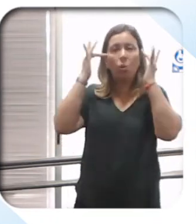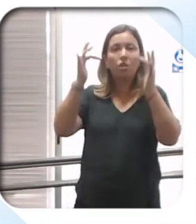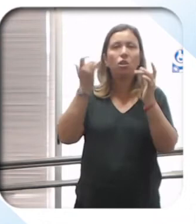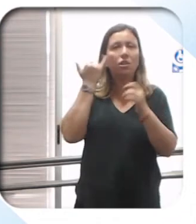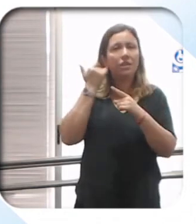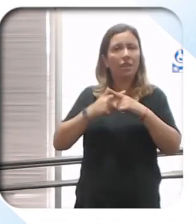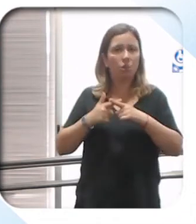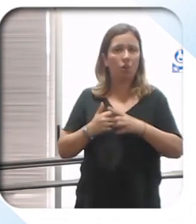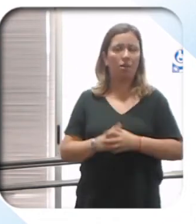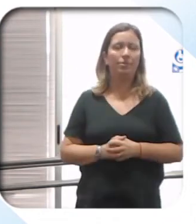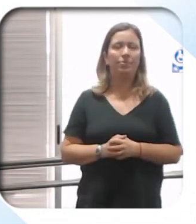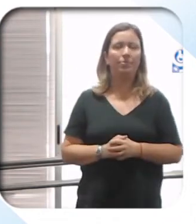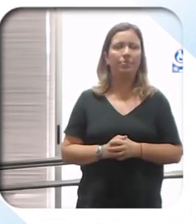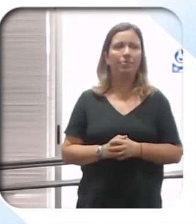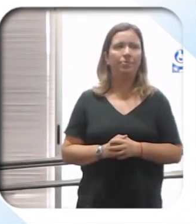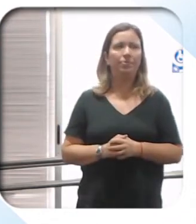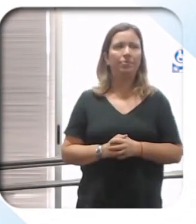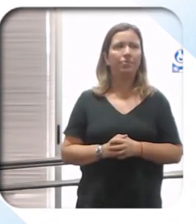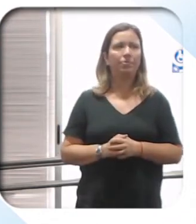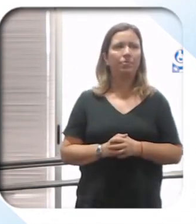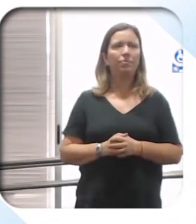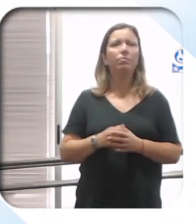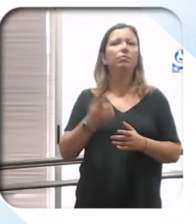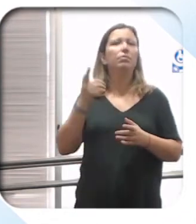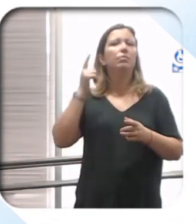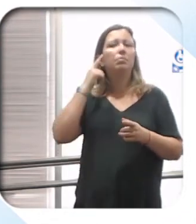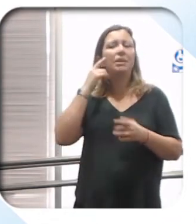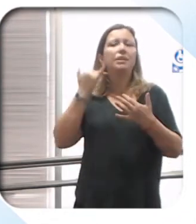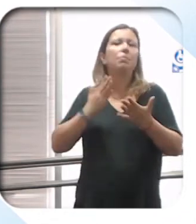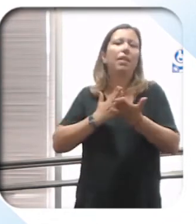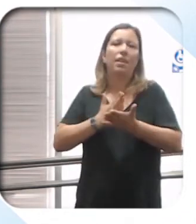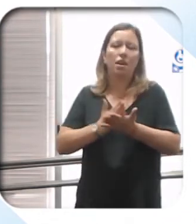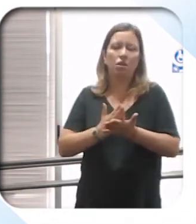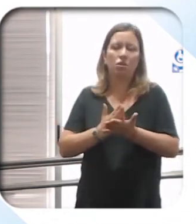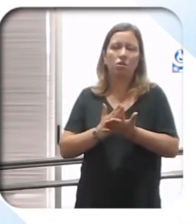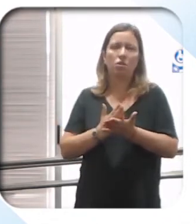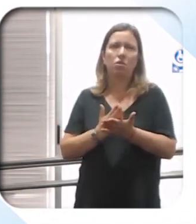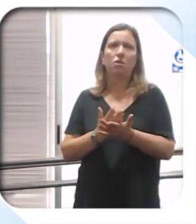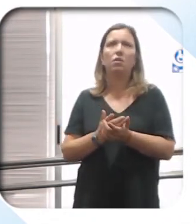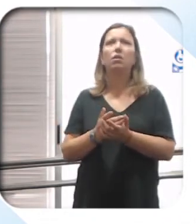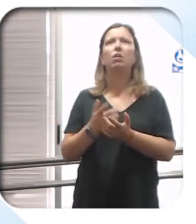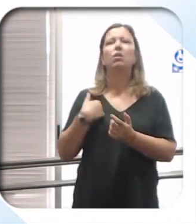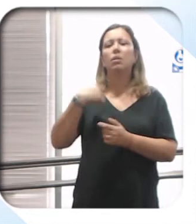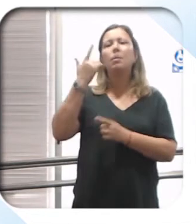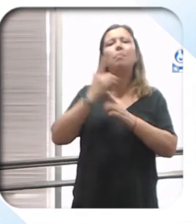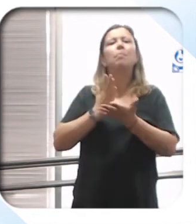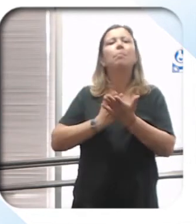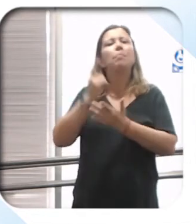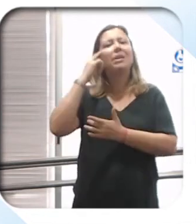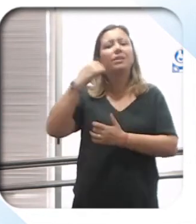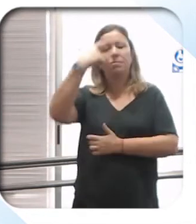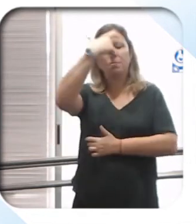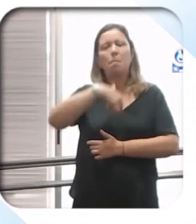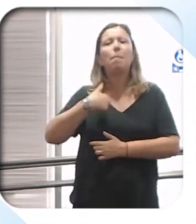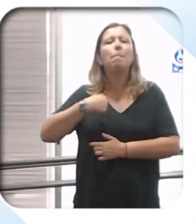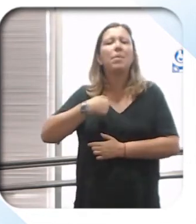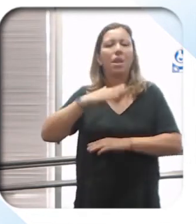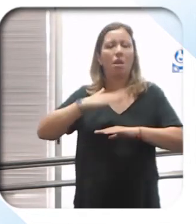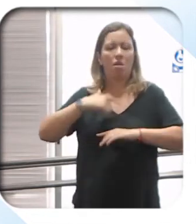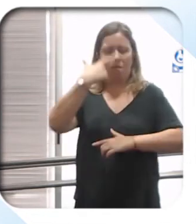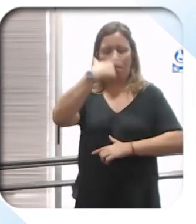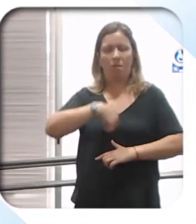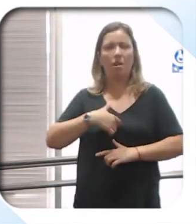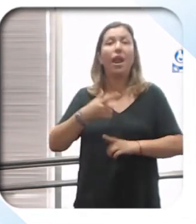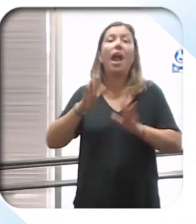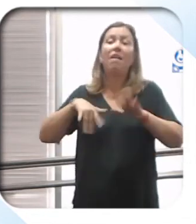Negárselas es hacerlos más vulnerables. Pensar en derechos. Pensar en que es mi cuerpo, que quizás necesite asistencia, pero